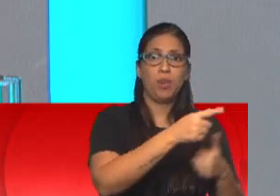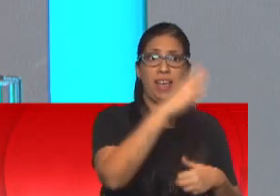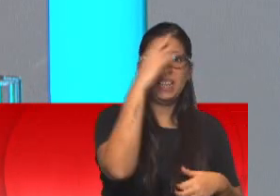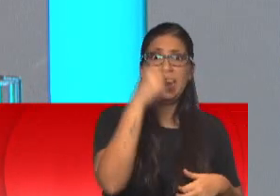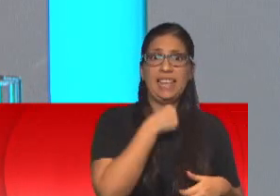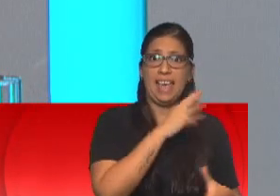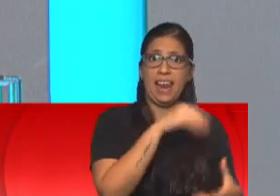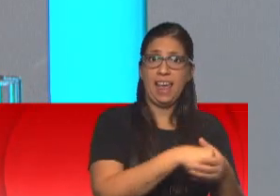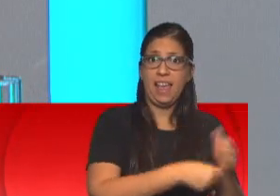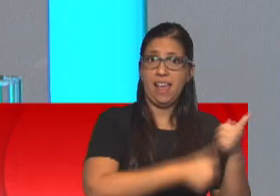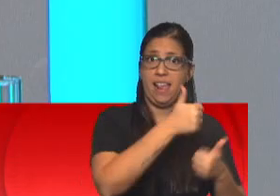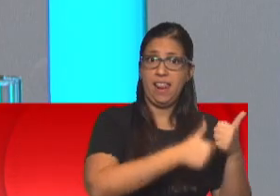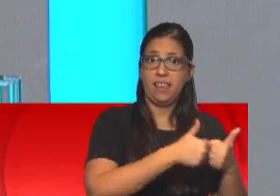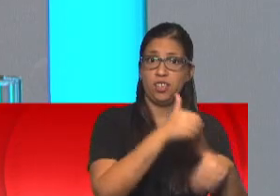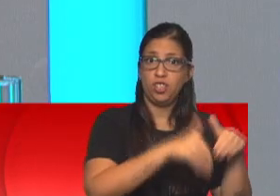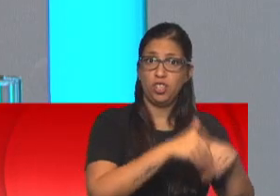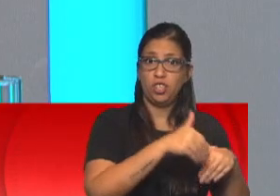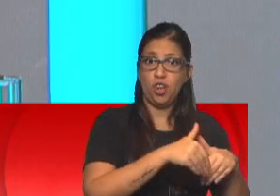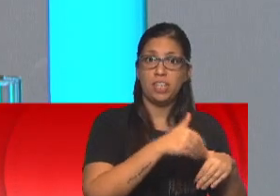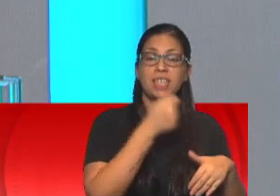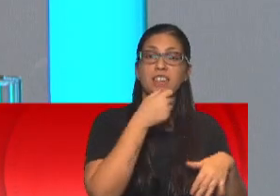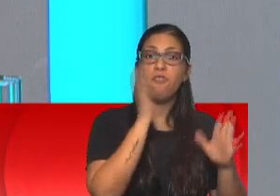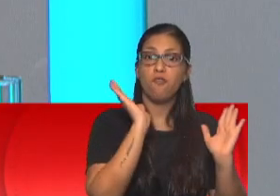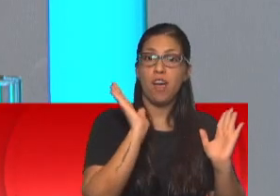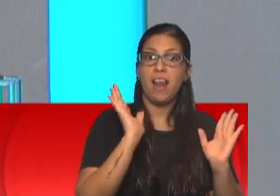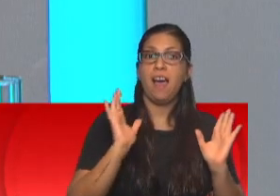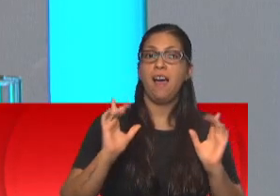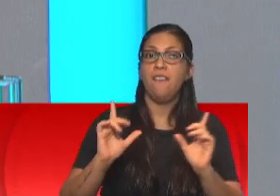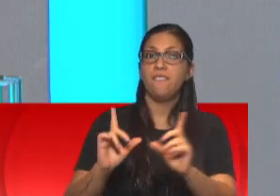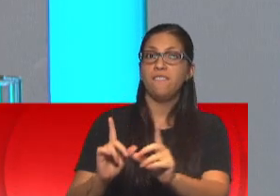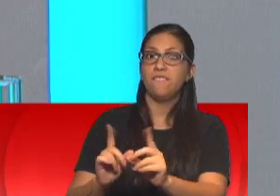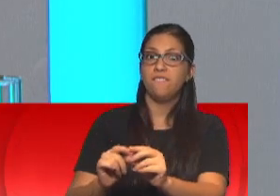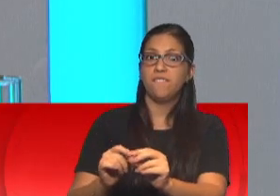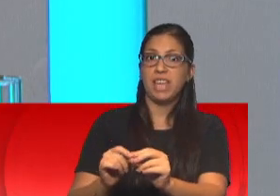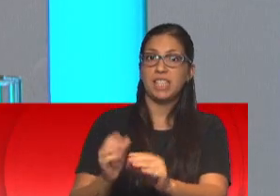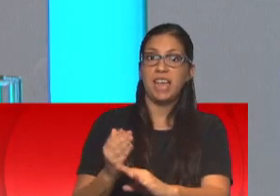de presentarse a elecciones. Si ocurre antes de la presentación de